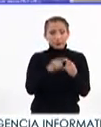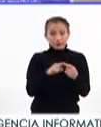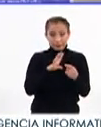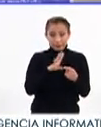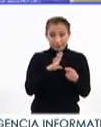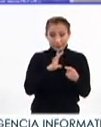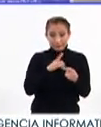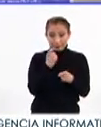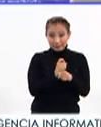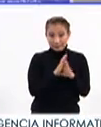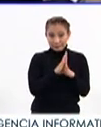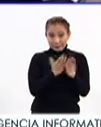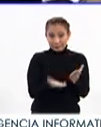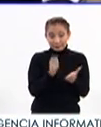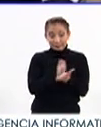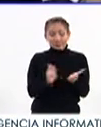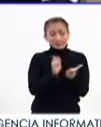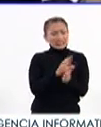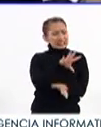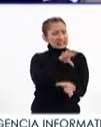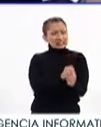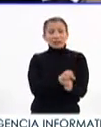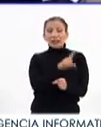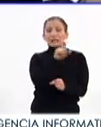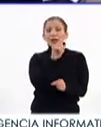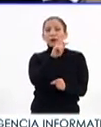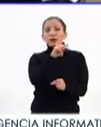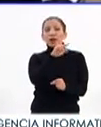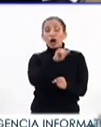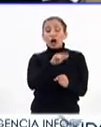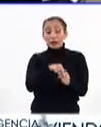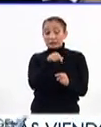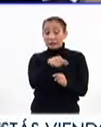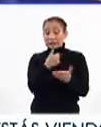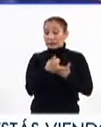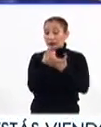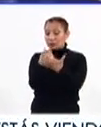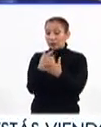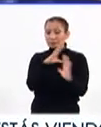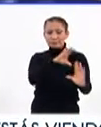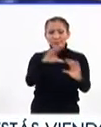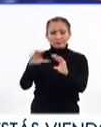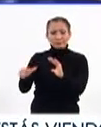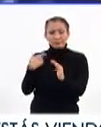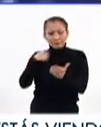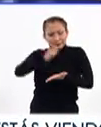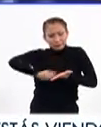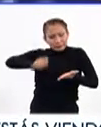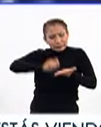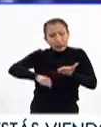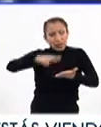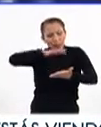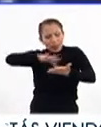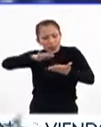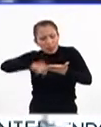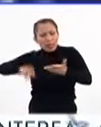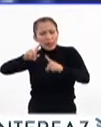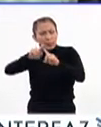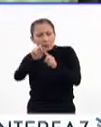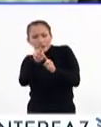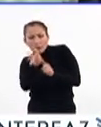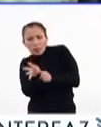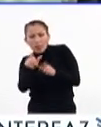se encuentra el primer libro escrito totalmente en zapoteco y que sirve para la enseñanza de la escritura y la lectura de la